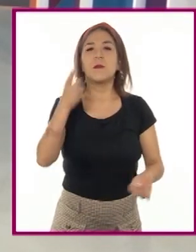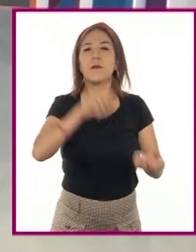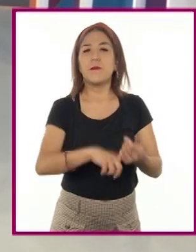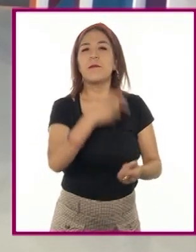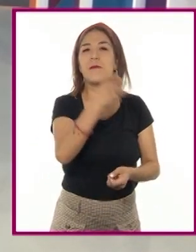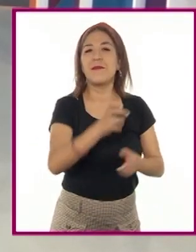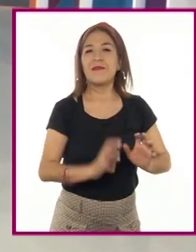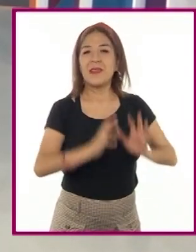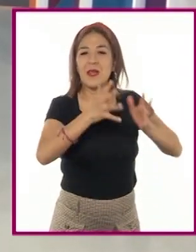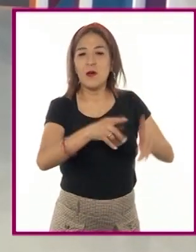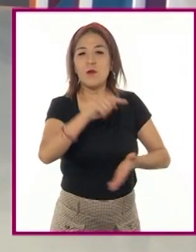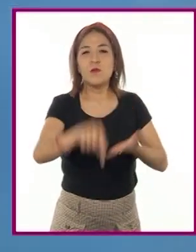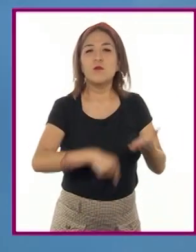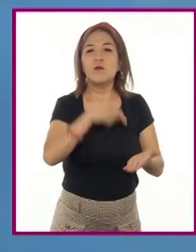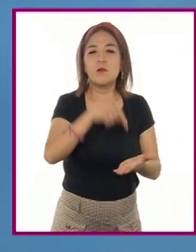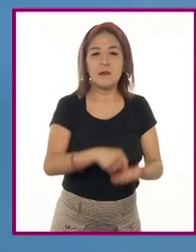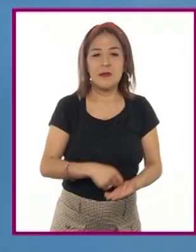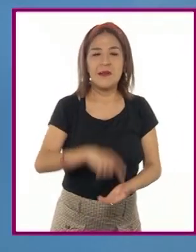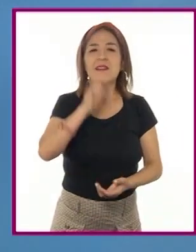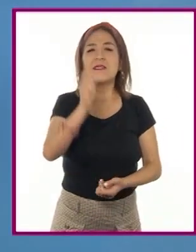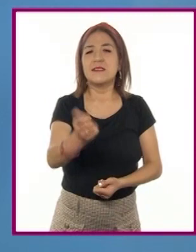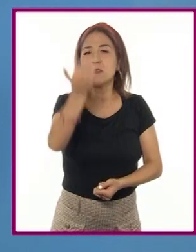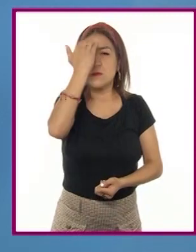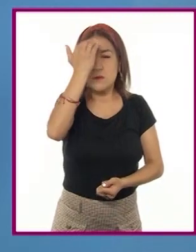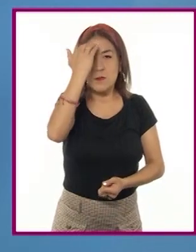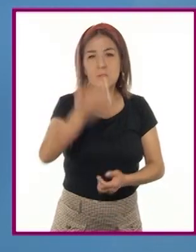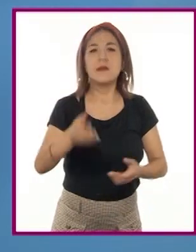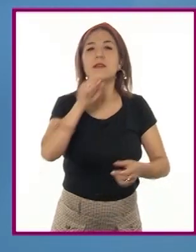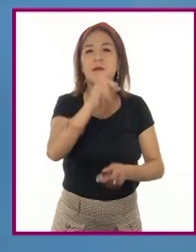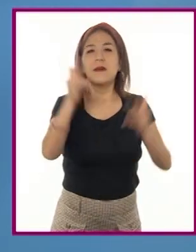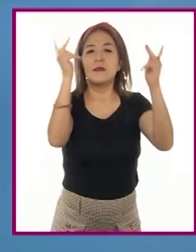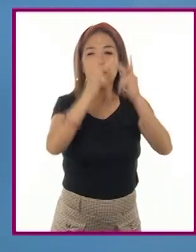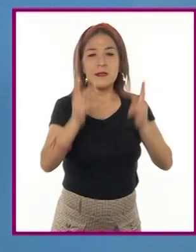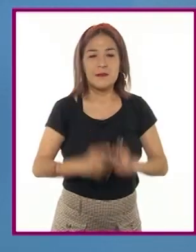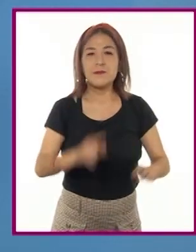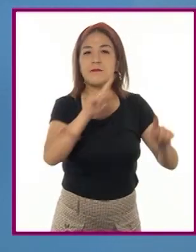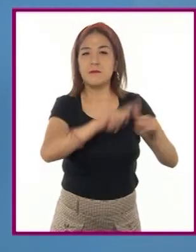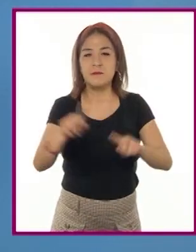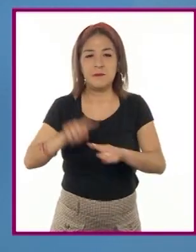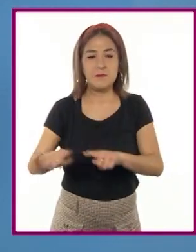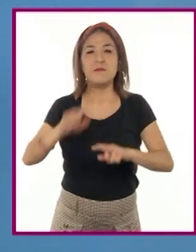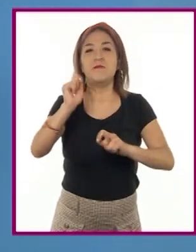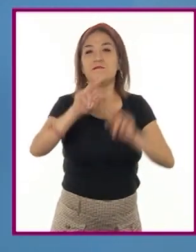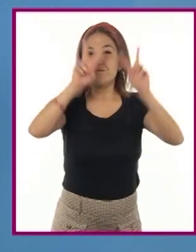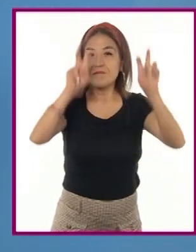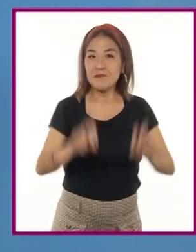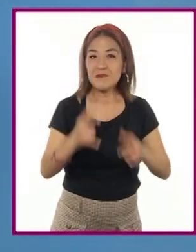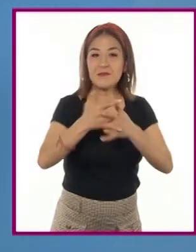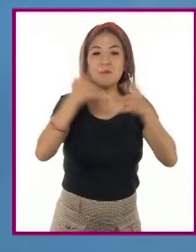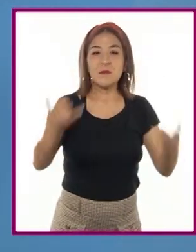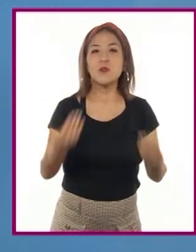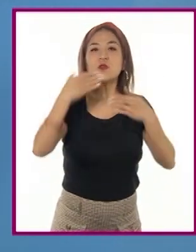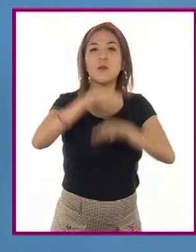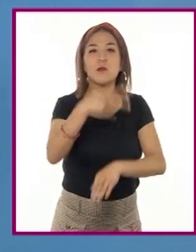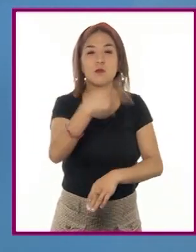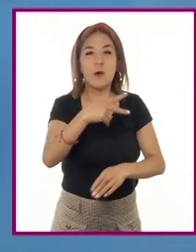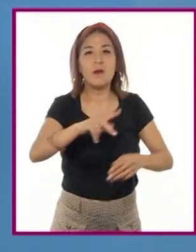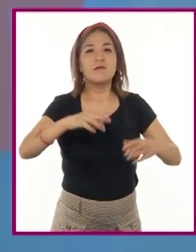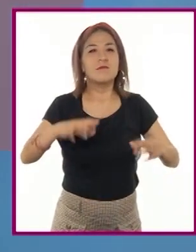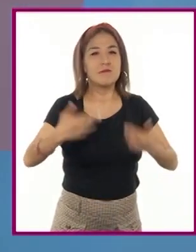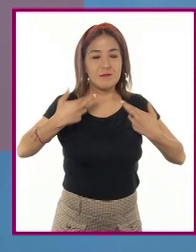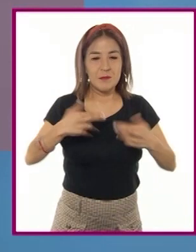el tintero, donde conoceremos y compararemos diferentes mitos sobre el origen del maíz en